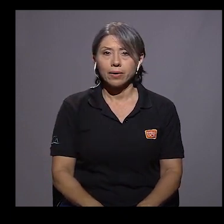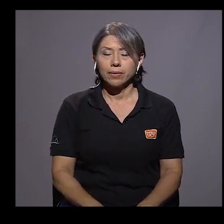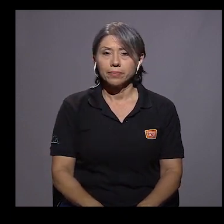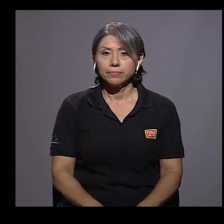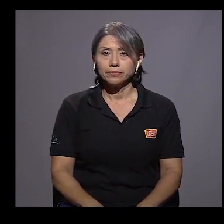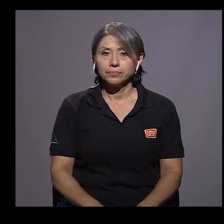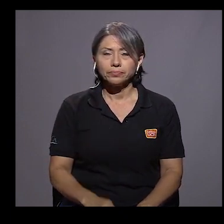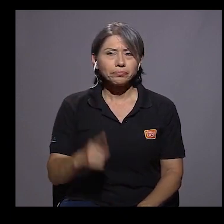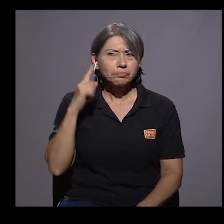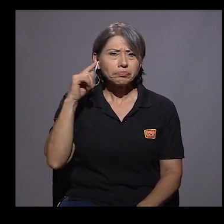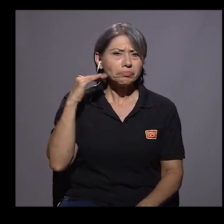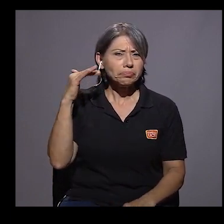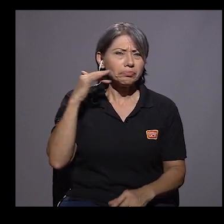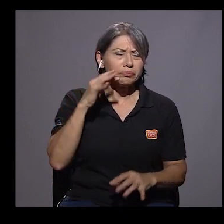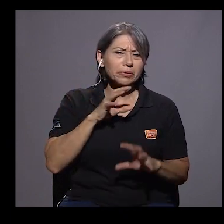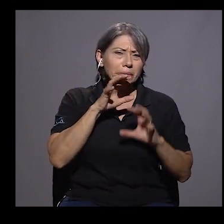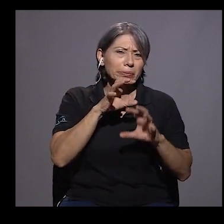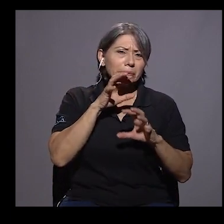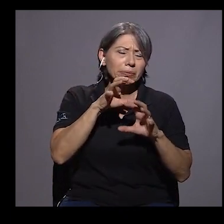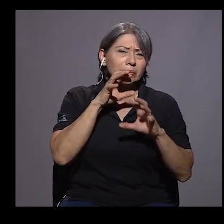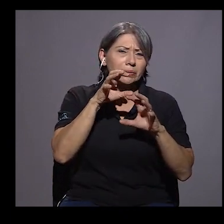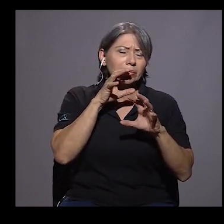¡Ey!